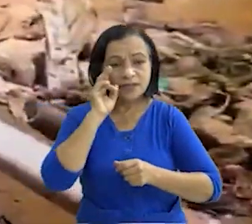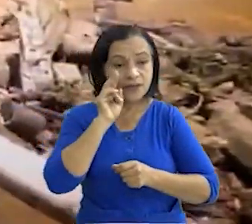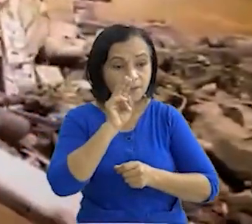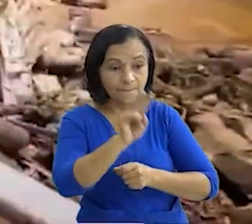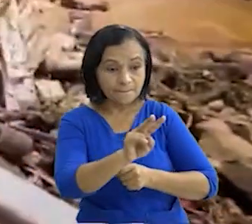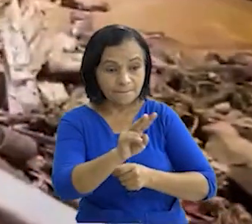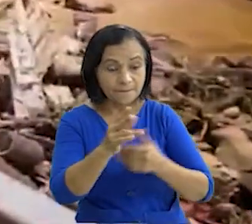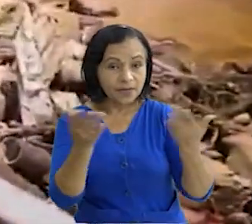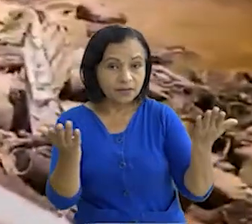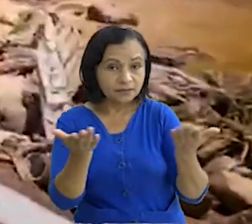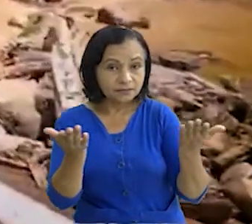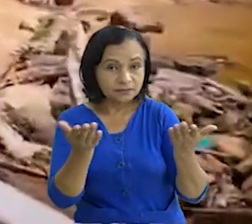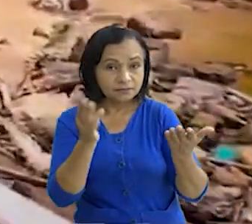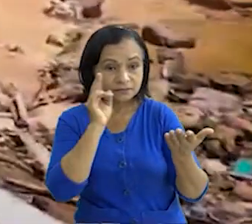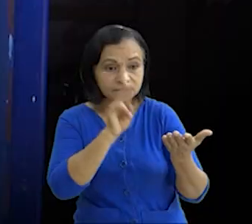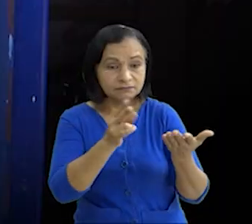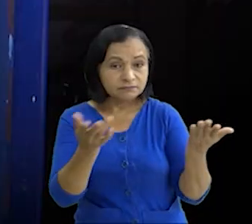que